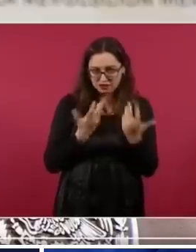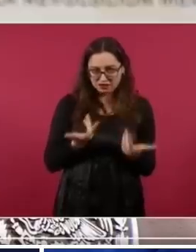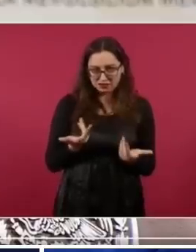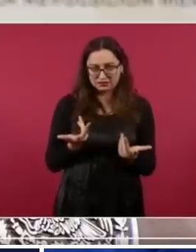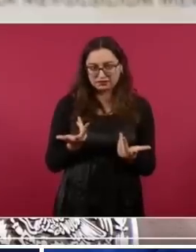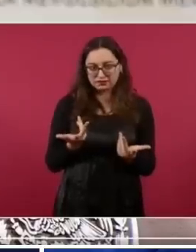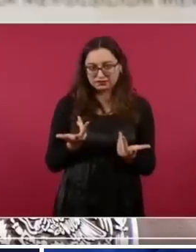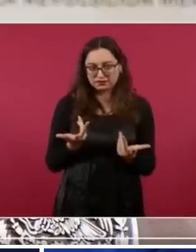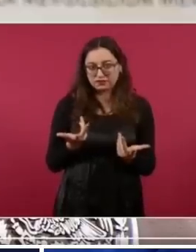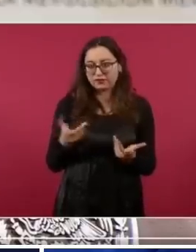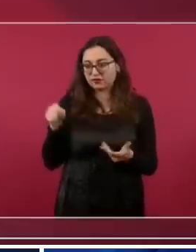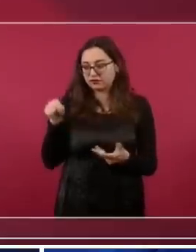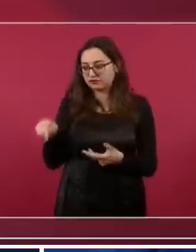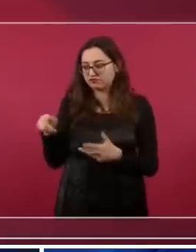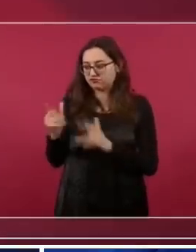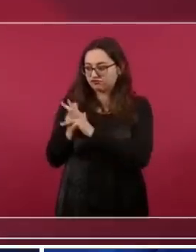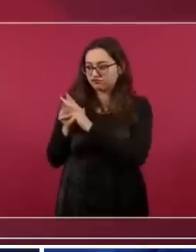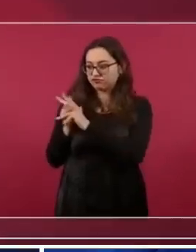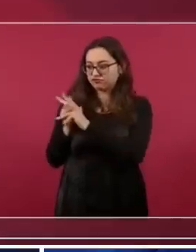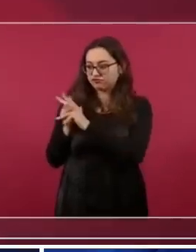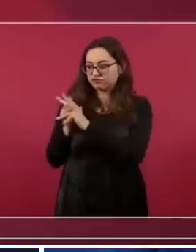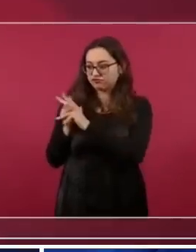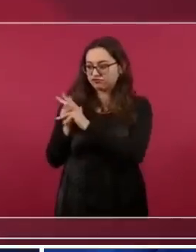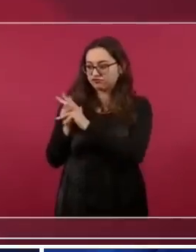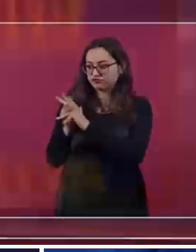asesinados por grupos criminales.